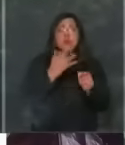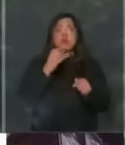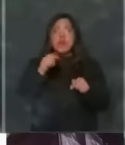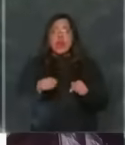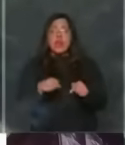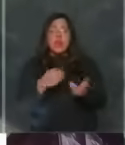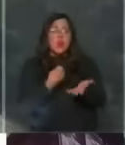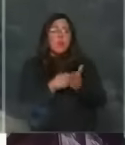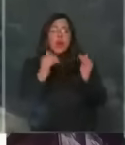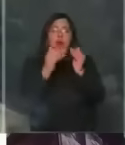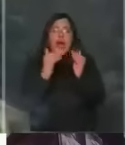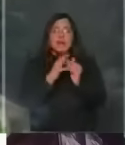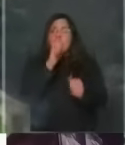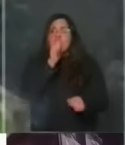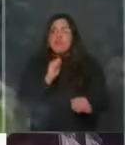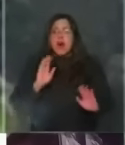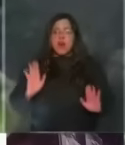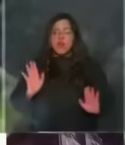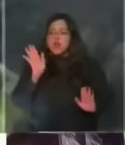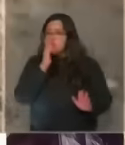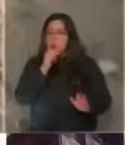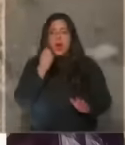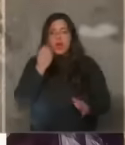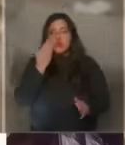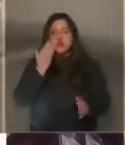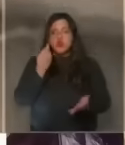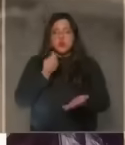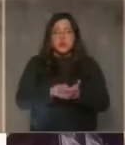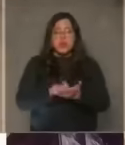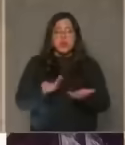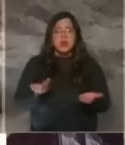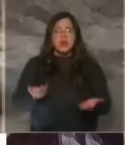privada insisto Aquí no hay subsidios de por